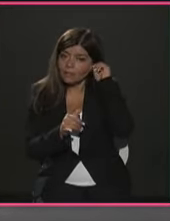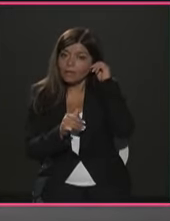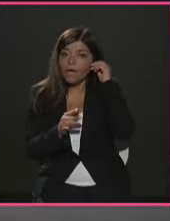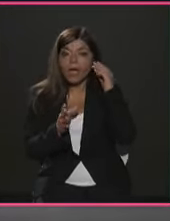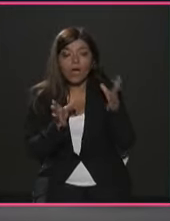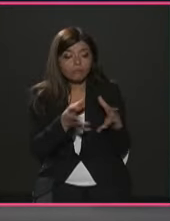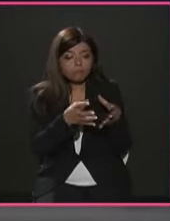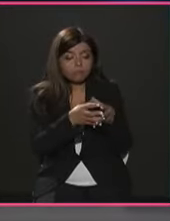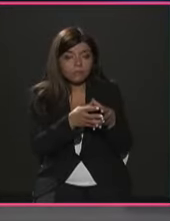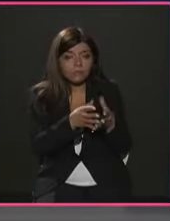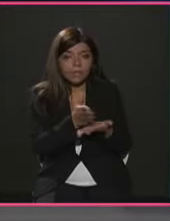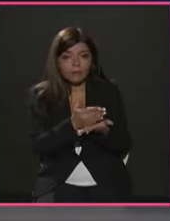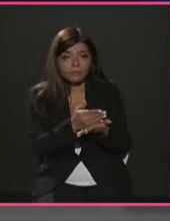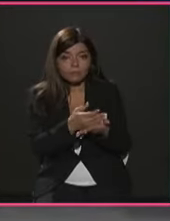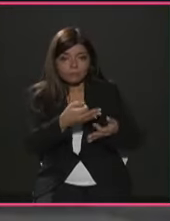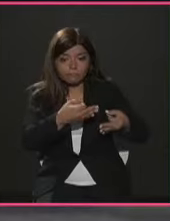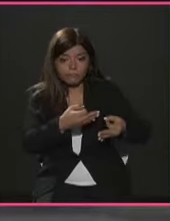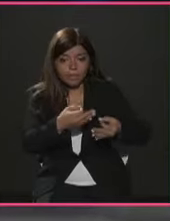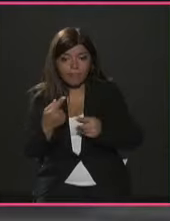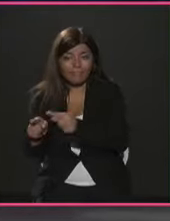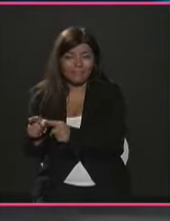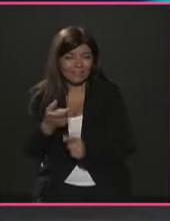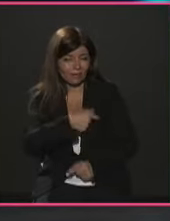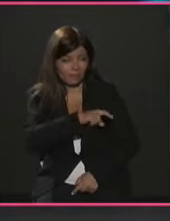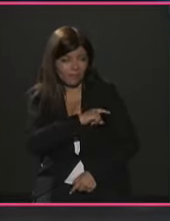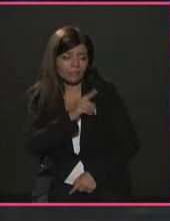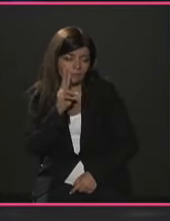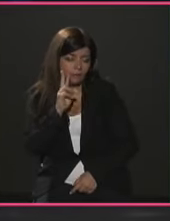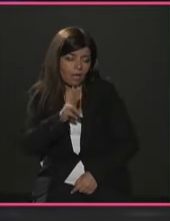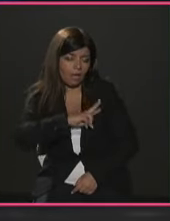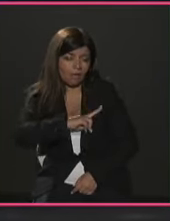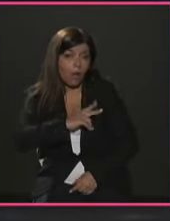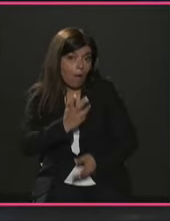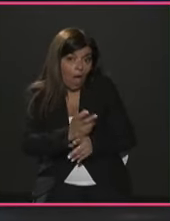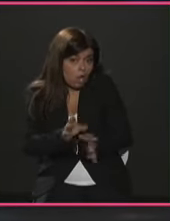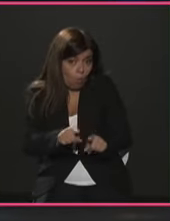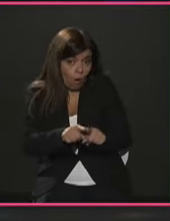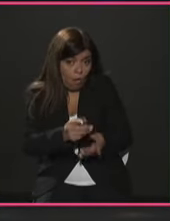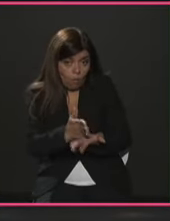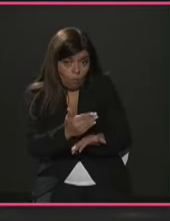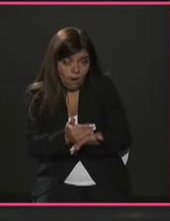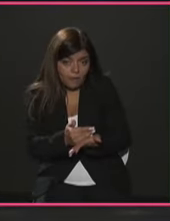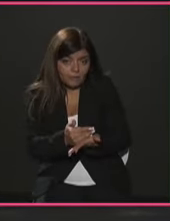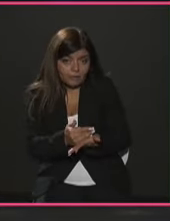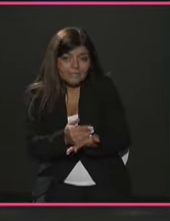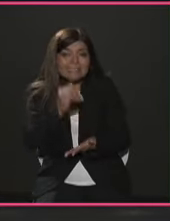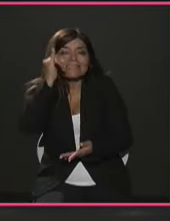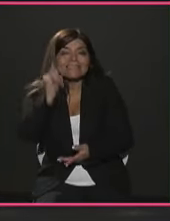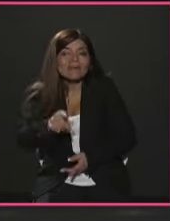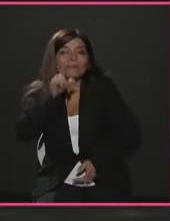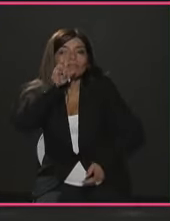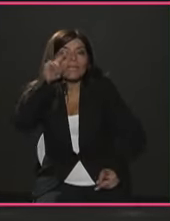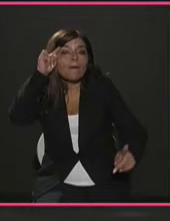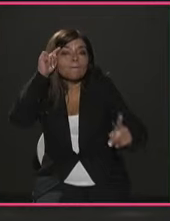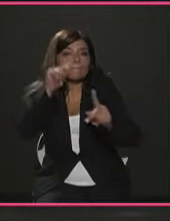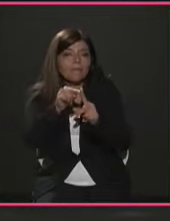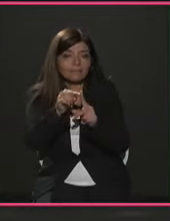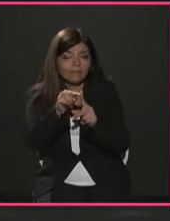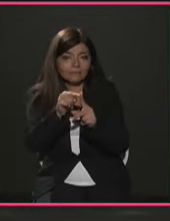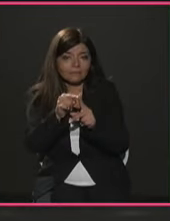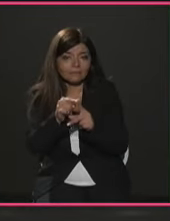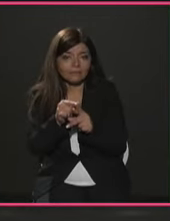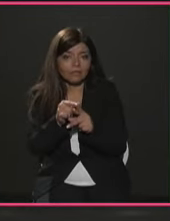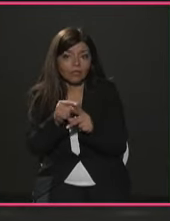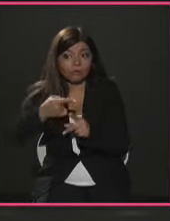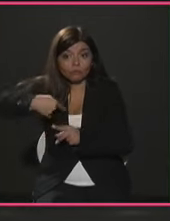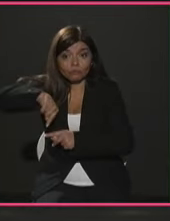eh Y tan efectivo como el caso de Barcelona pero hay un plan que tiene siempre metas eh cuando nosotros